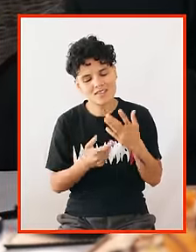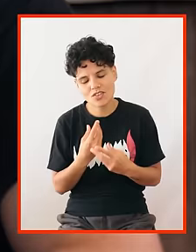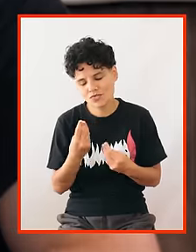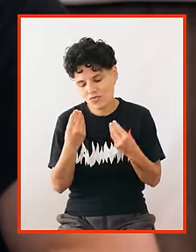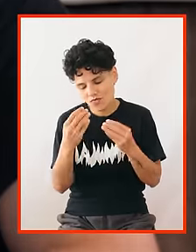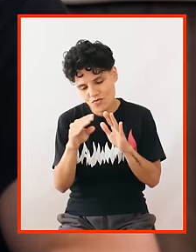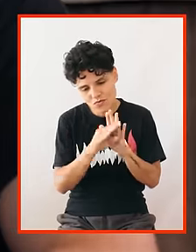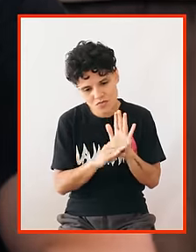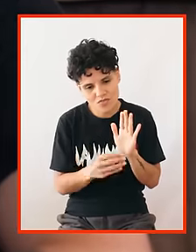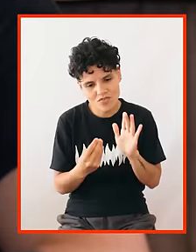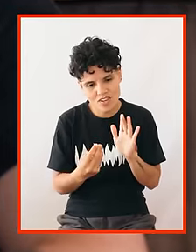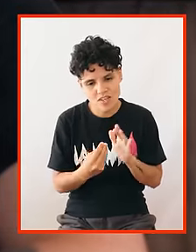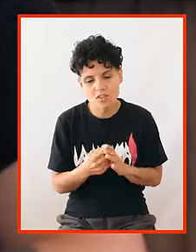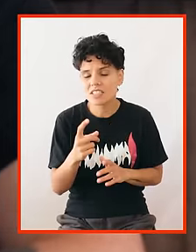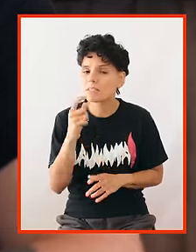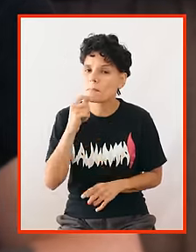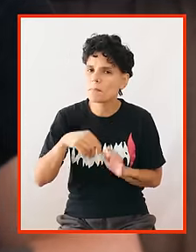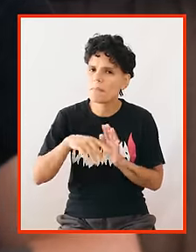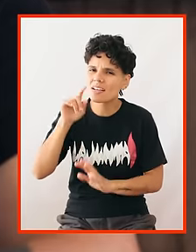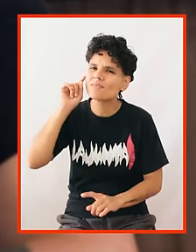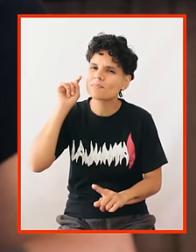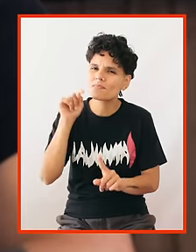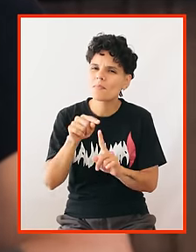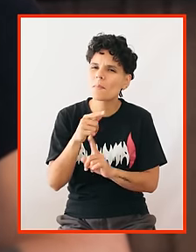Bonito disco. Yo creo que para mí es uno de mis favoritos.